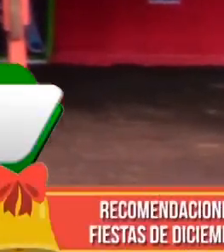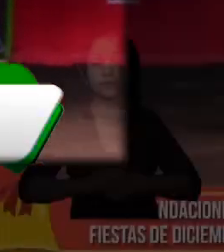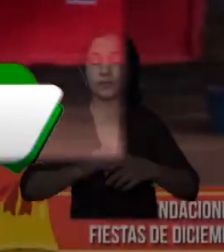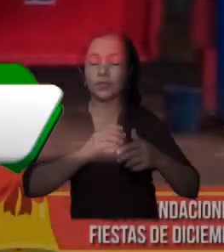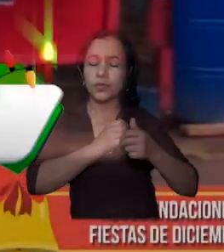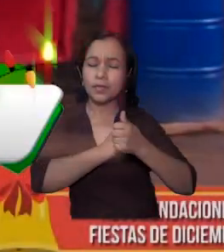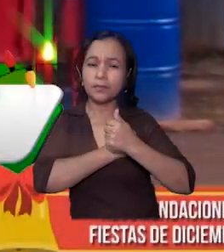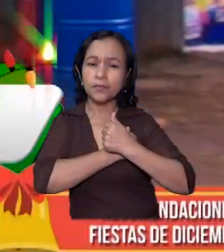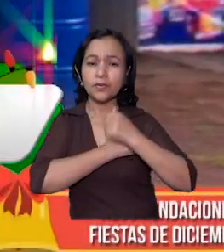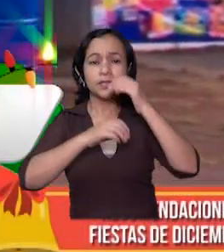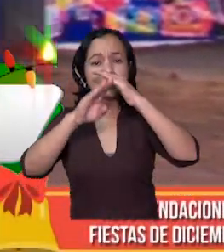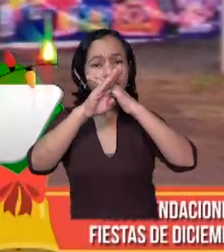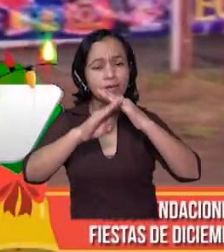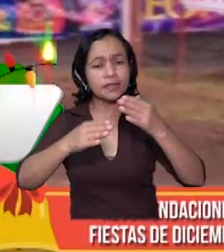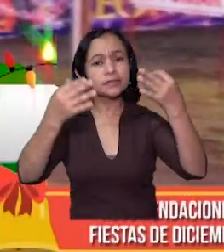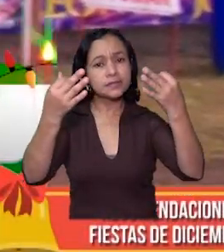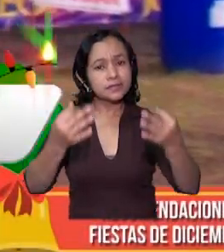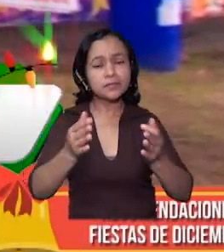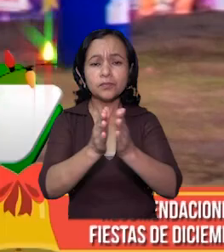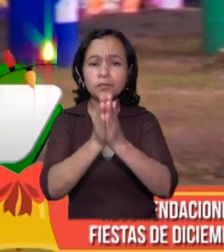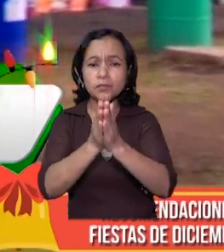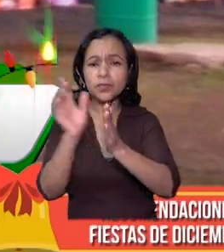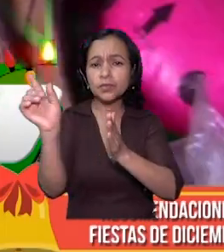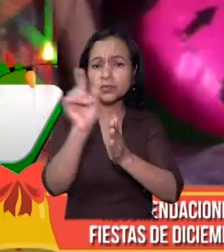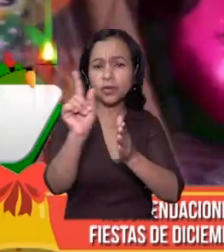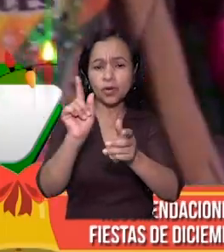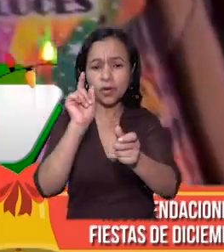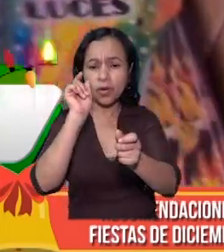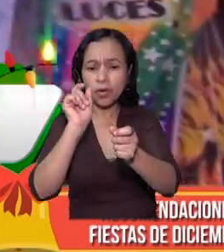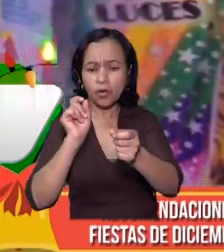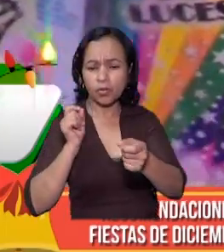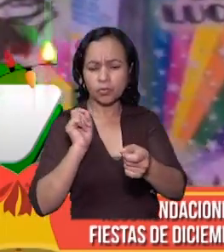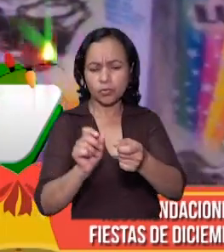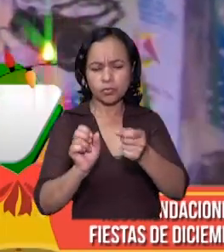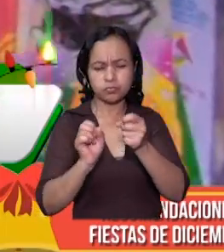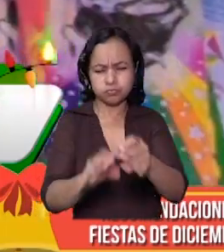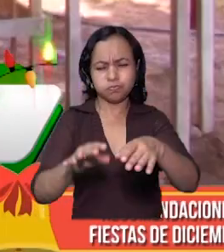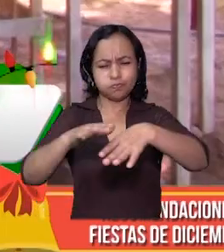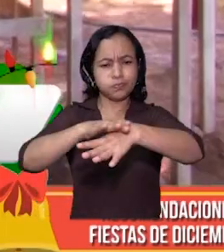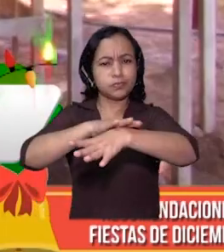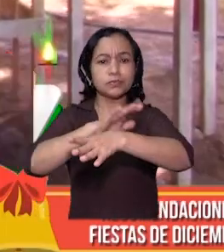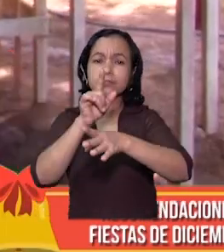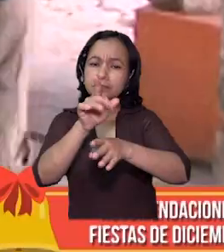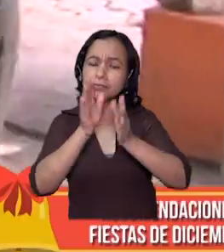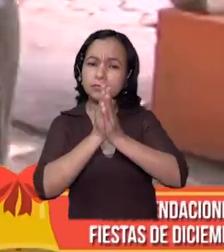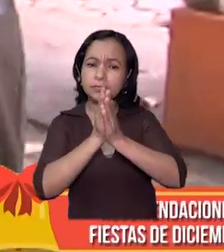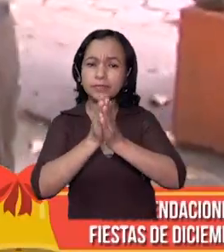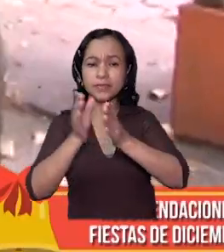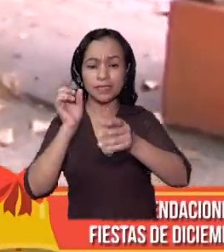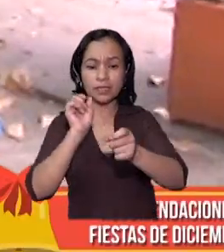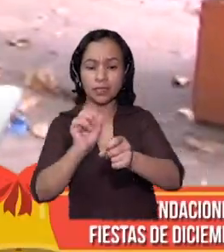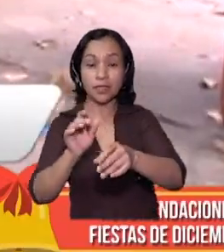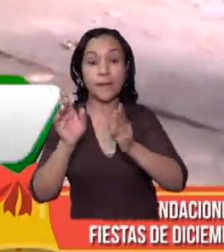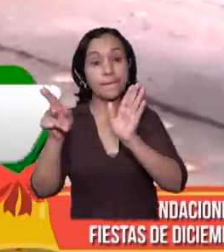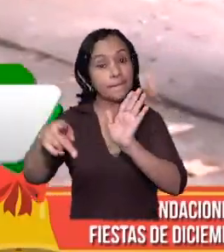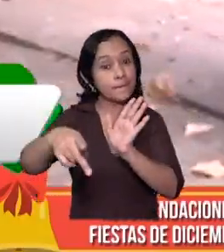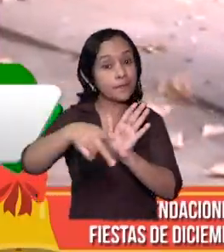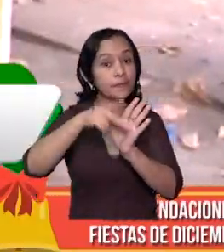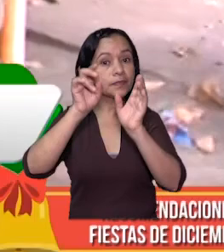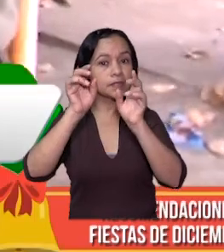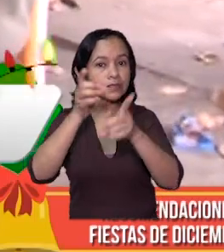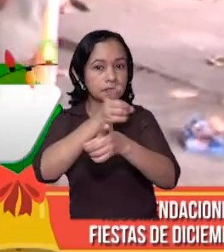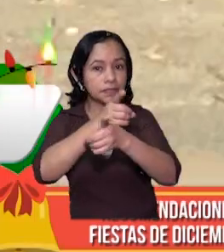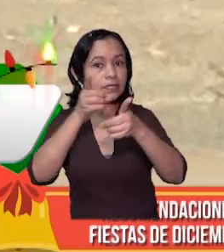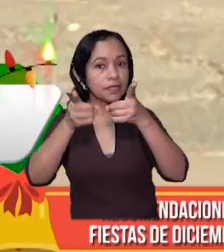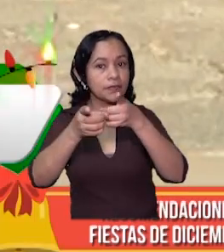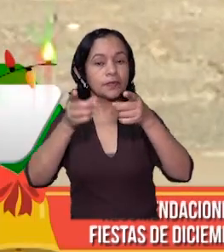Por amor, paz y tranquilidad, evitemos quemaduras por el uso inadecuado de la pólvora. La pólvora es peligrosa y debe